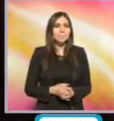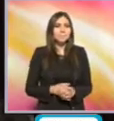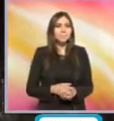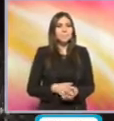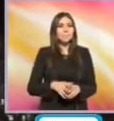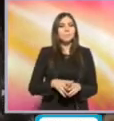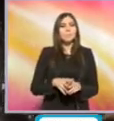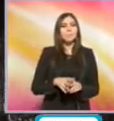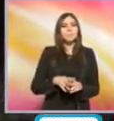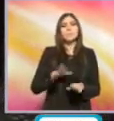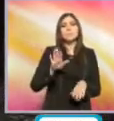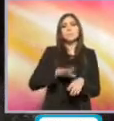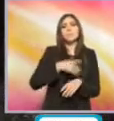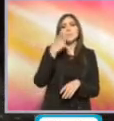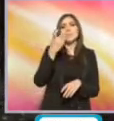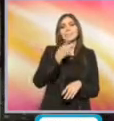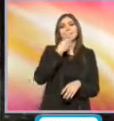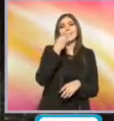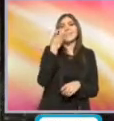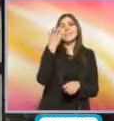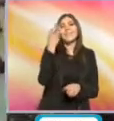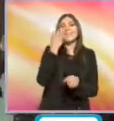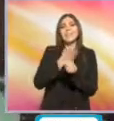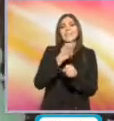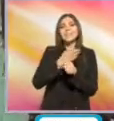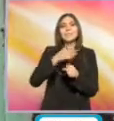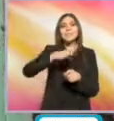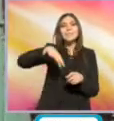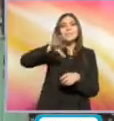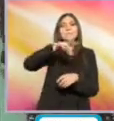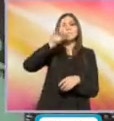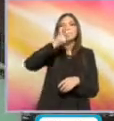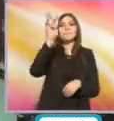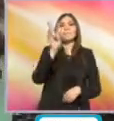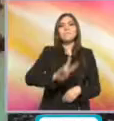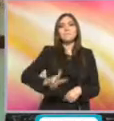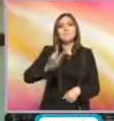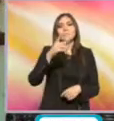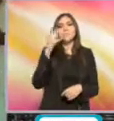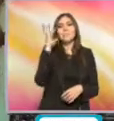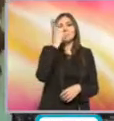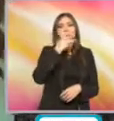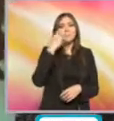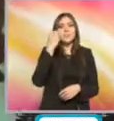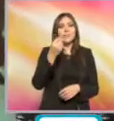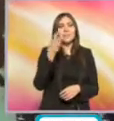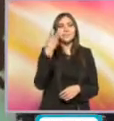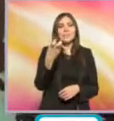ay, ay, ay, ay, ay, ay, ay, ay, ojitos pajaritos, pero qué